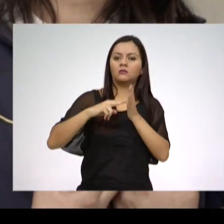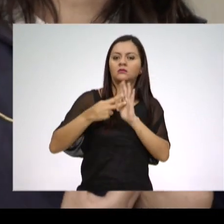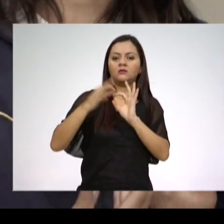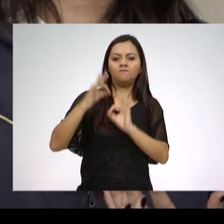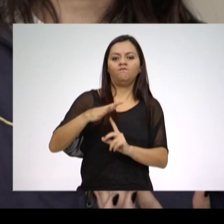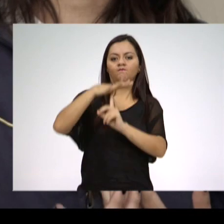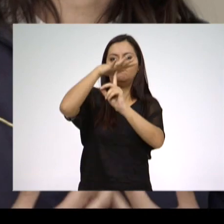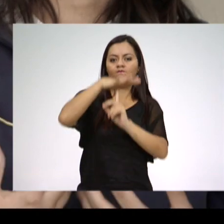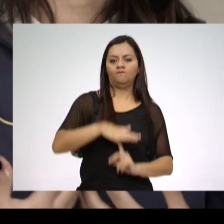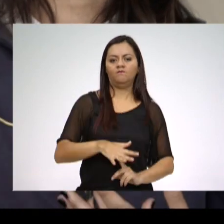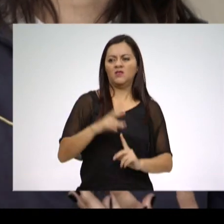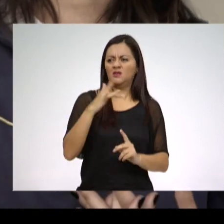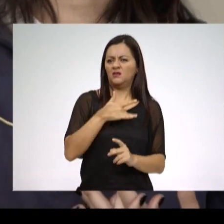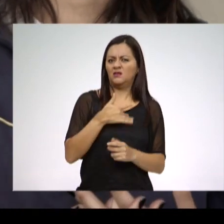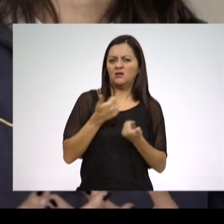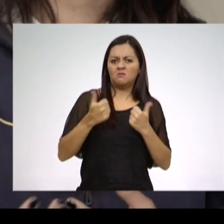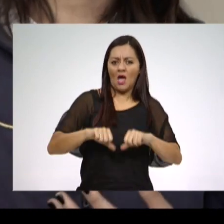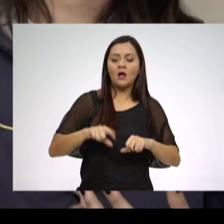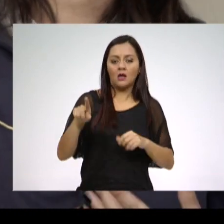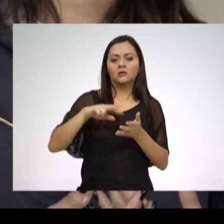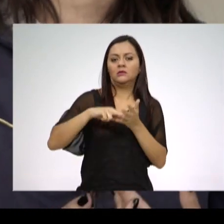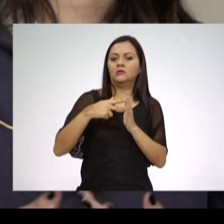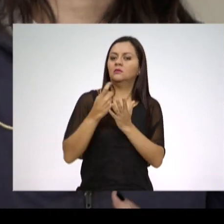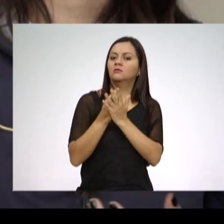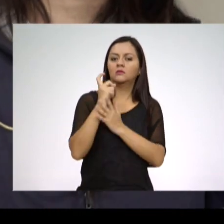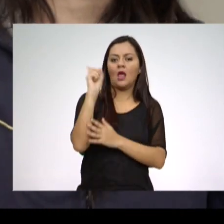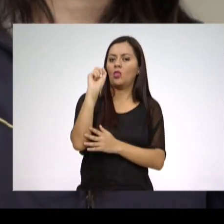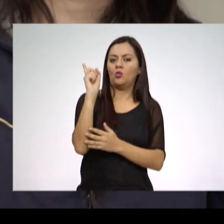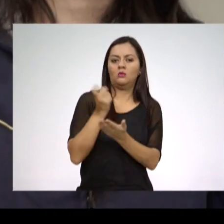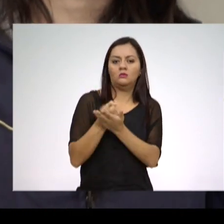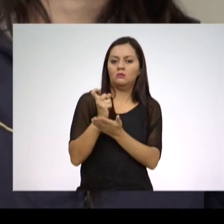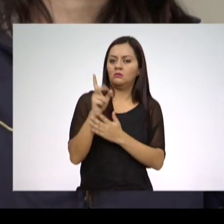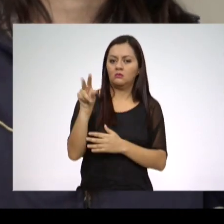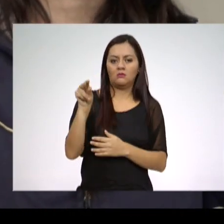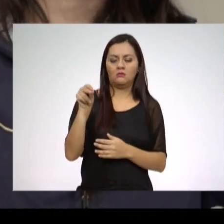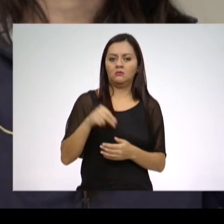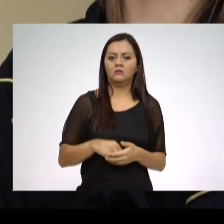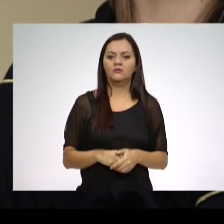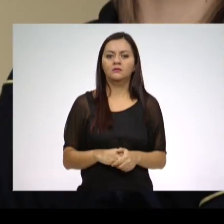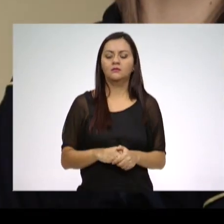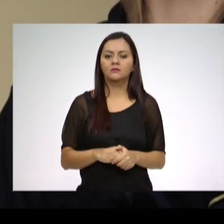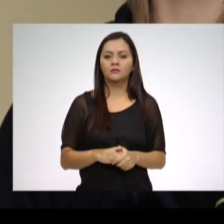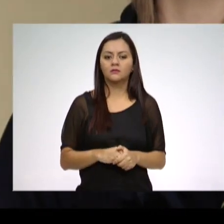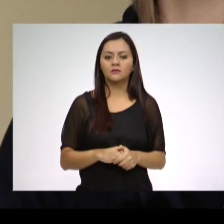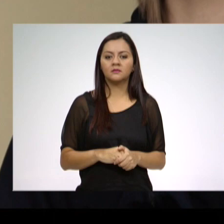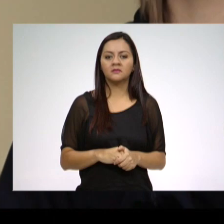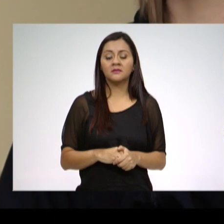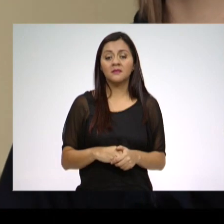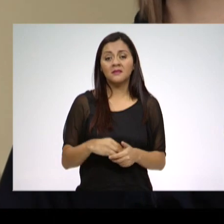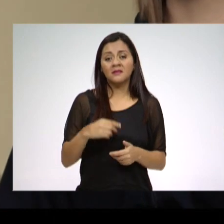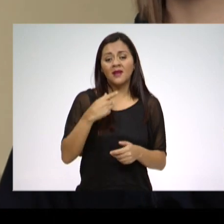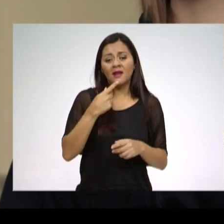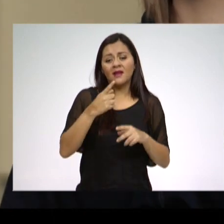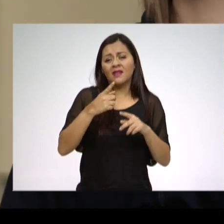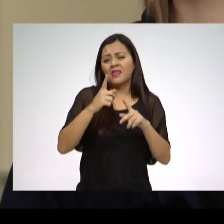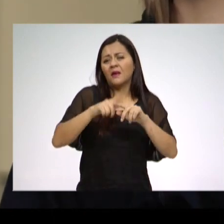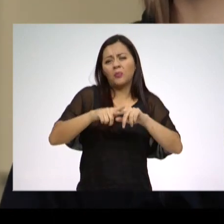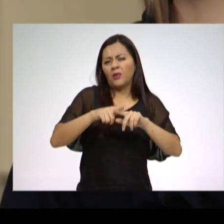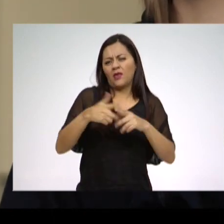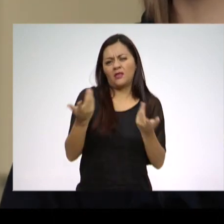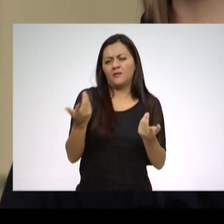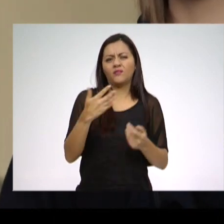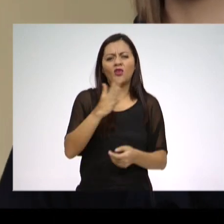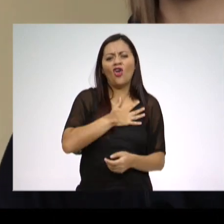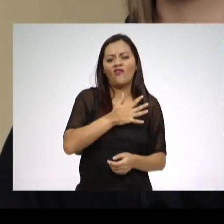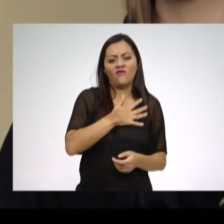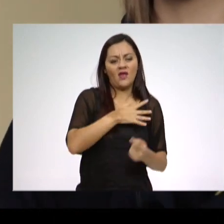se siente ya ofendida por esas bromas, esos chistes que le hicieron los compañeros. Yo creo que también depende de la confianza que tengas con